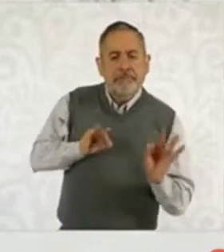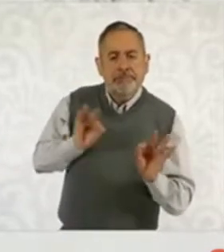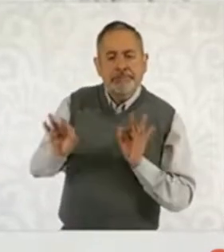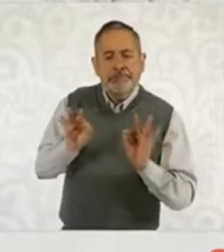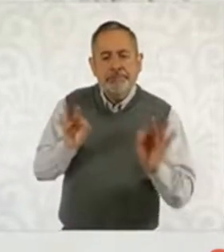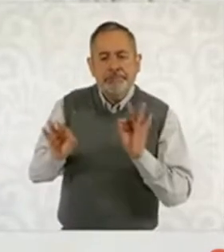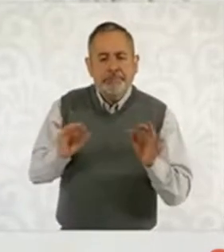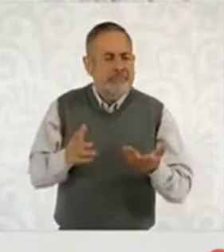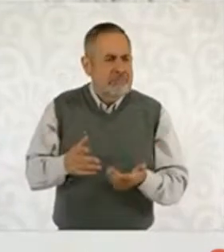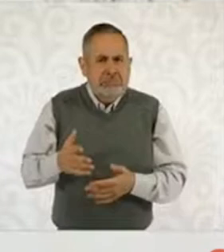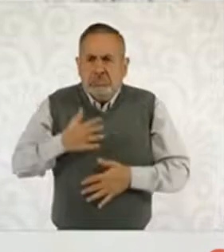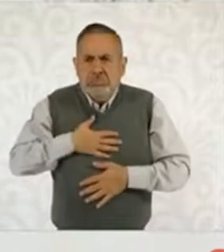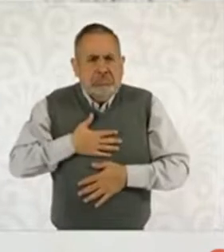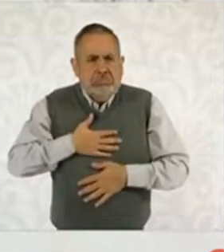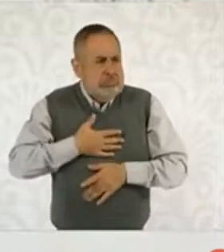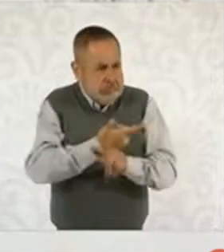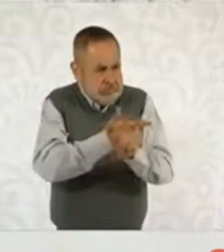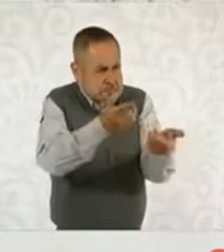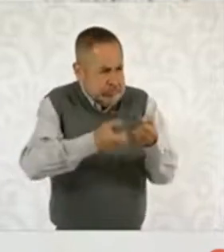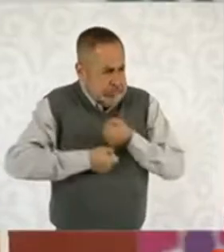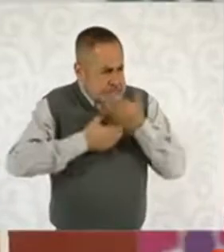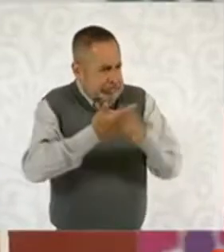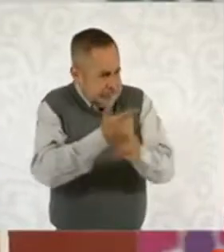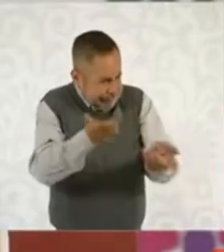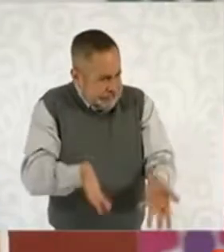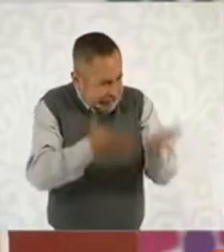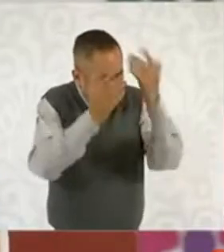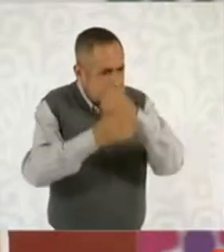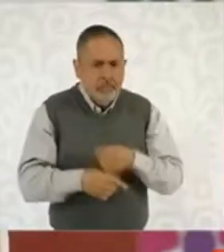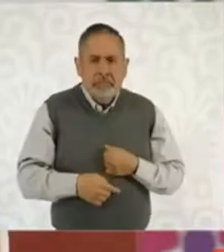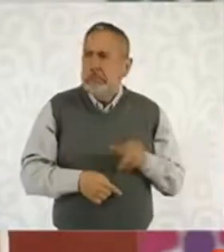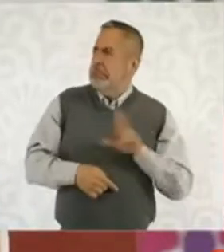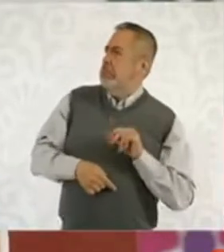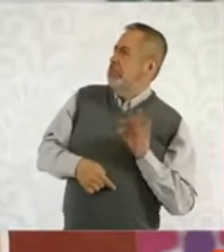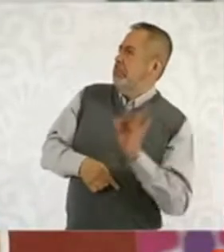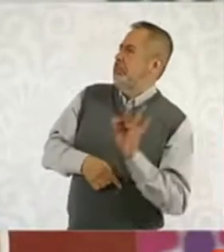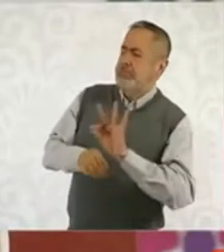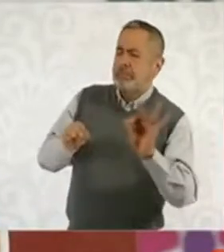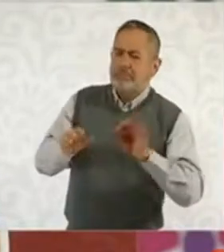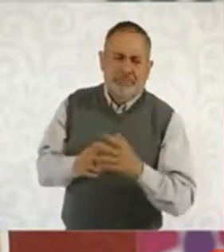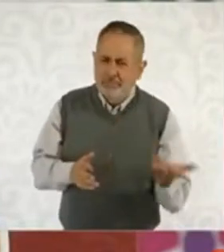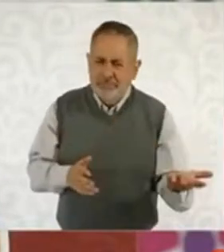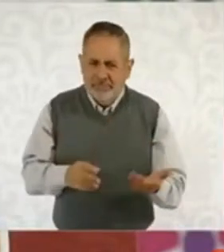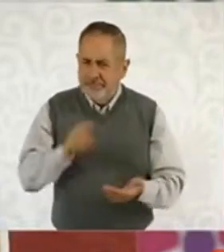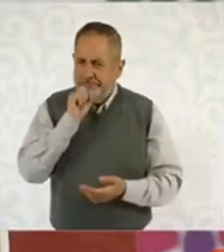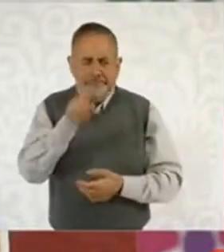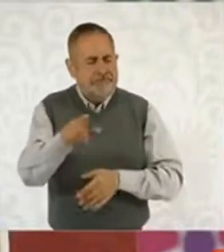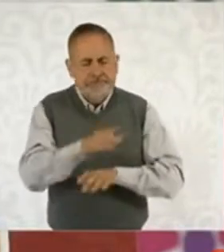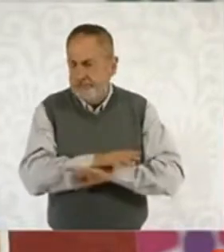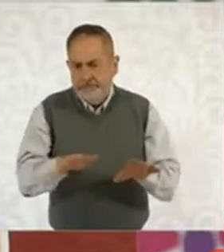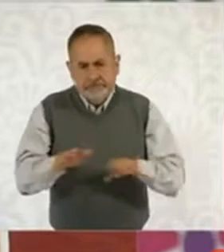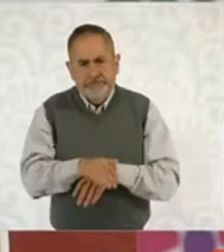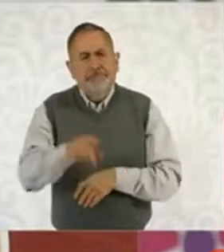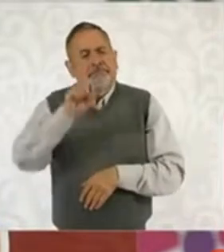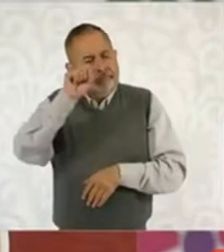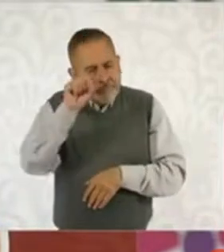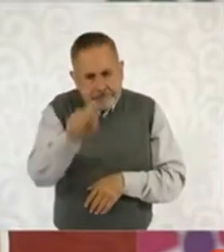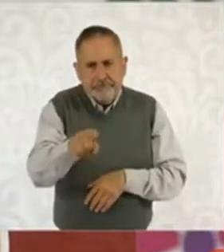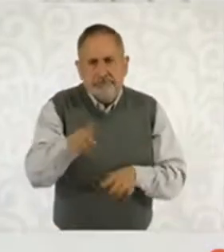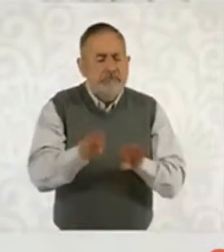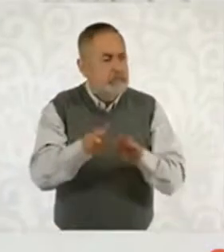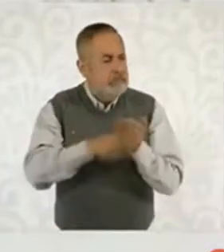la libertad de expresión. Y regresando al tema del INE, pues es lo mismo, tiene que ver con